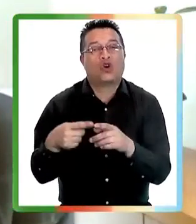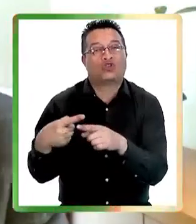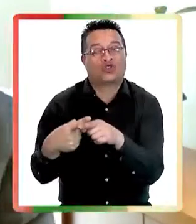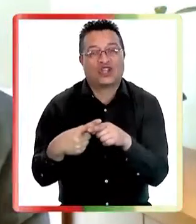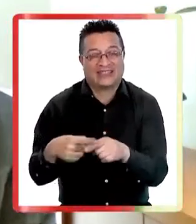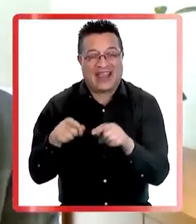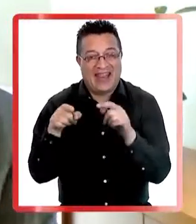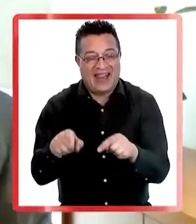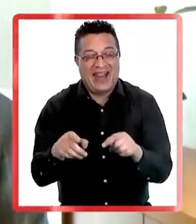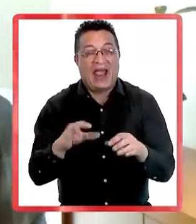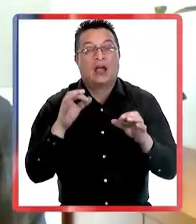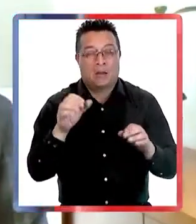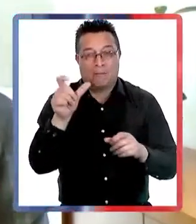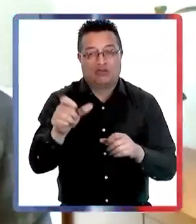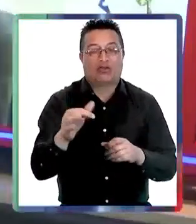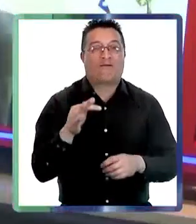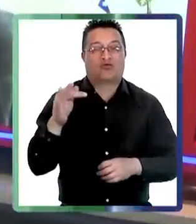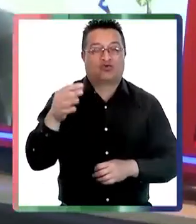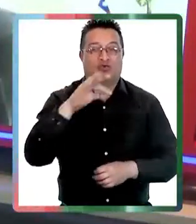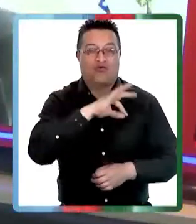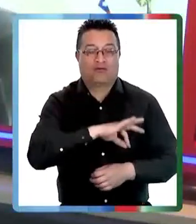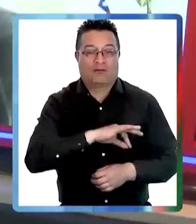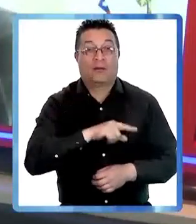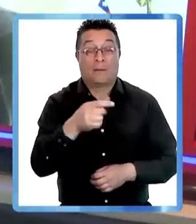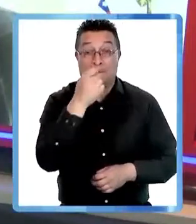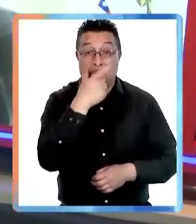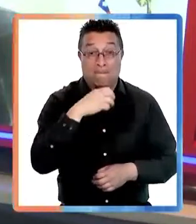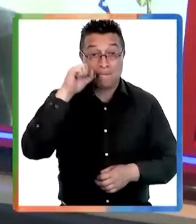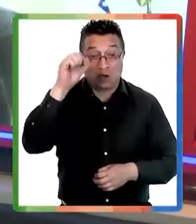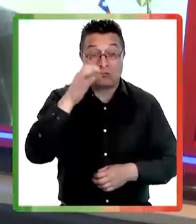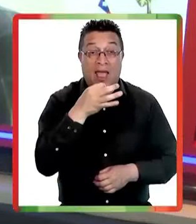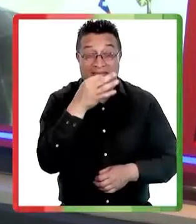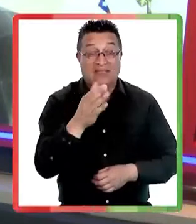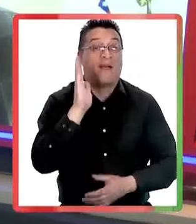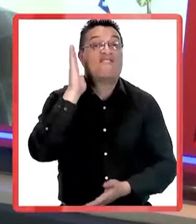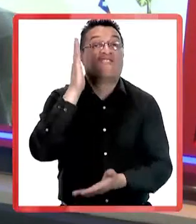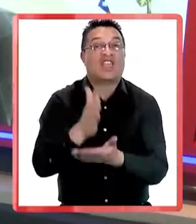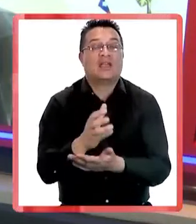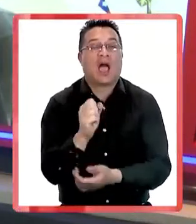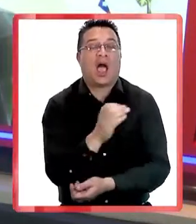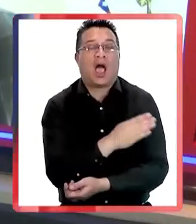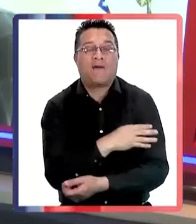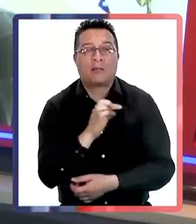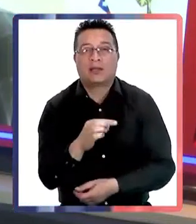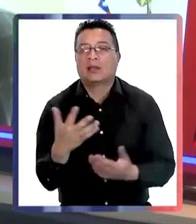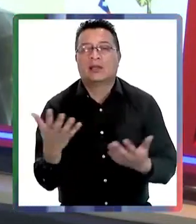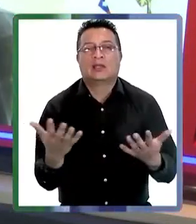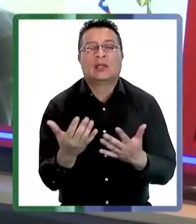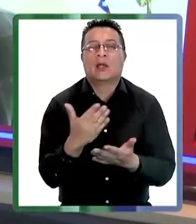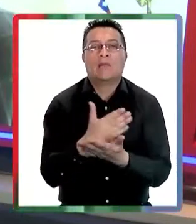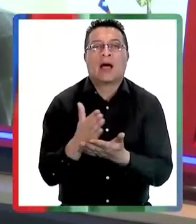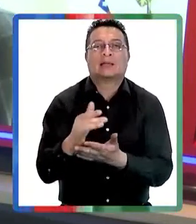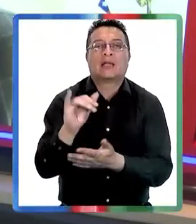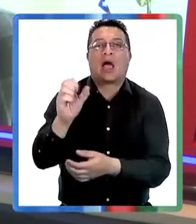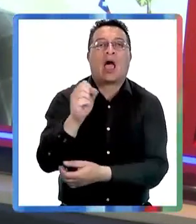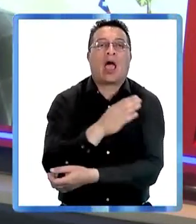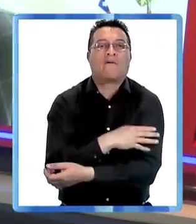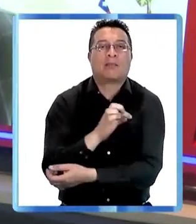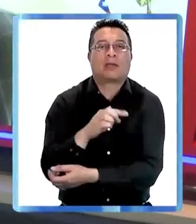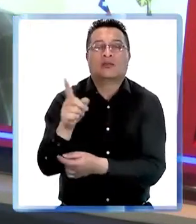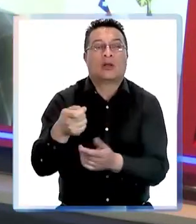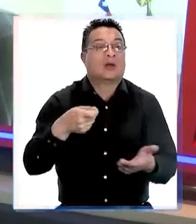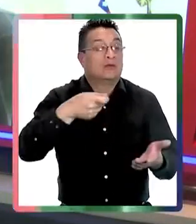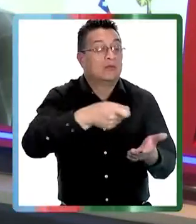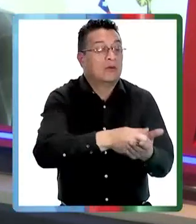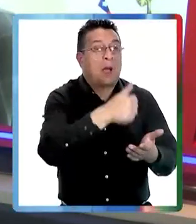esta persona se jubile. El presidente Boric dijo esta semana, esto es el fin de las AFP. ¿Qué va a pasar con estas instituciones y qué van a hacer